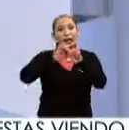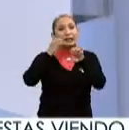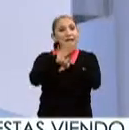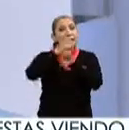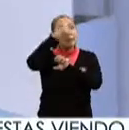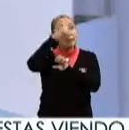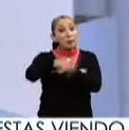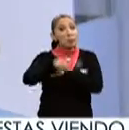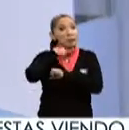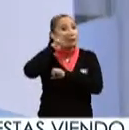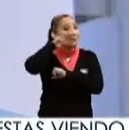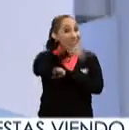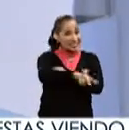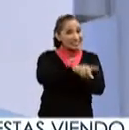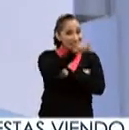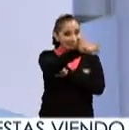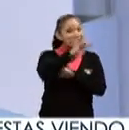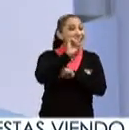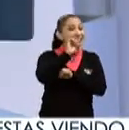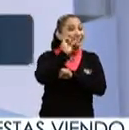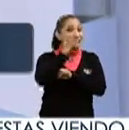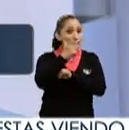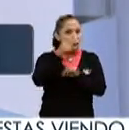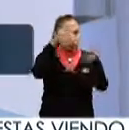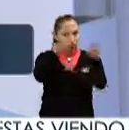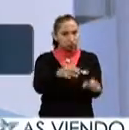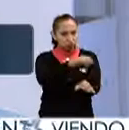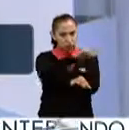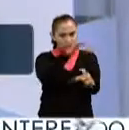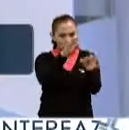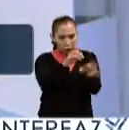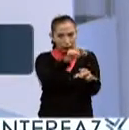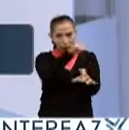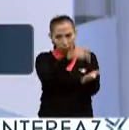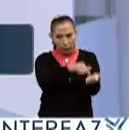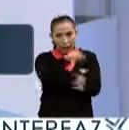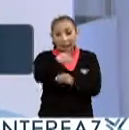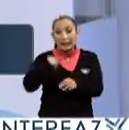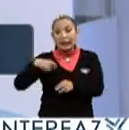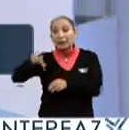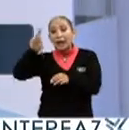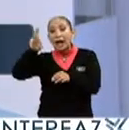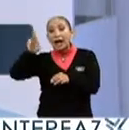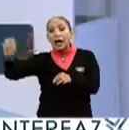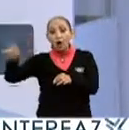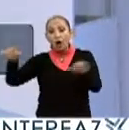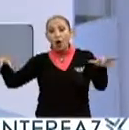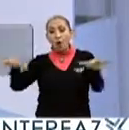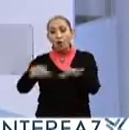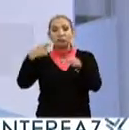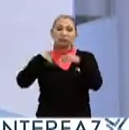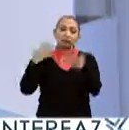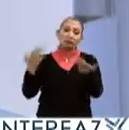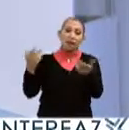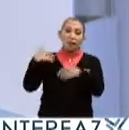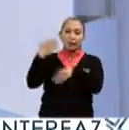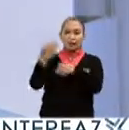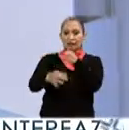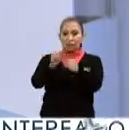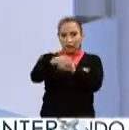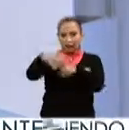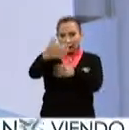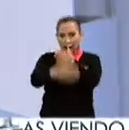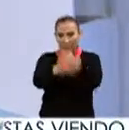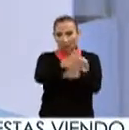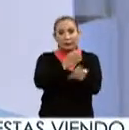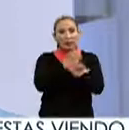de México porque hay que tomar en cuenta que Chihuahua es la sede principal. Así es. Y junto a Quintana Roo le bajan el telón este fin de semana.